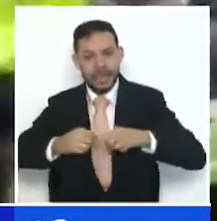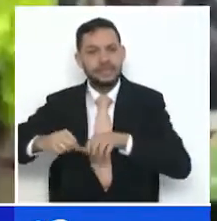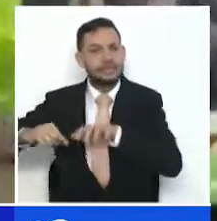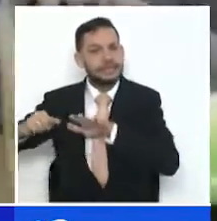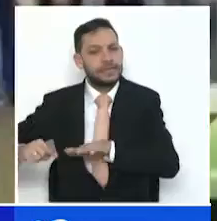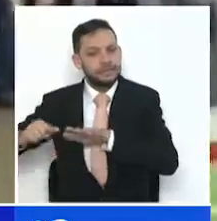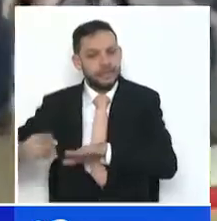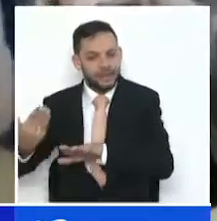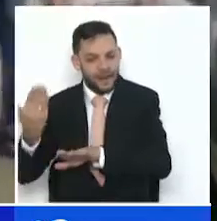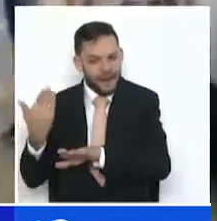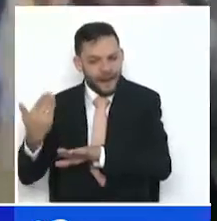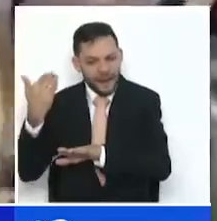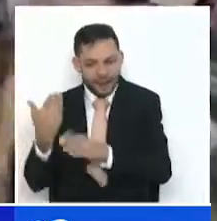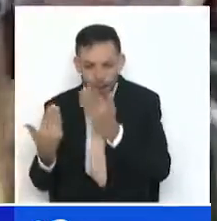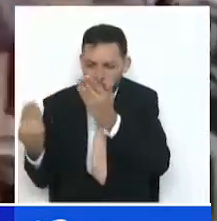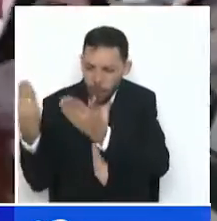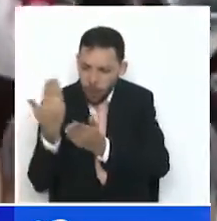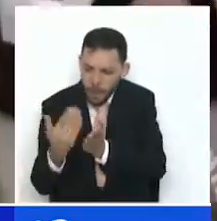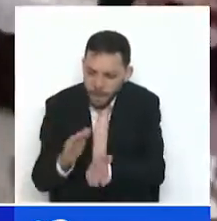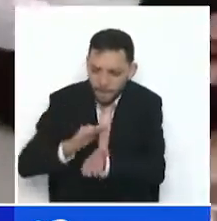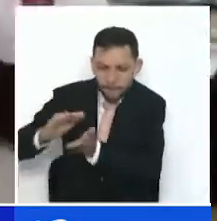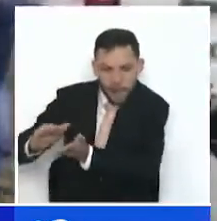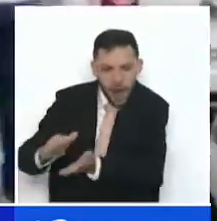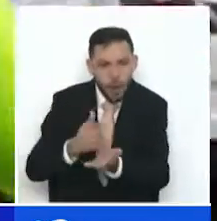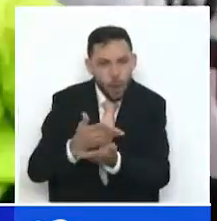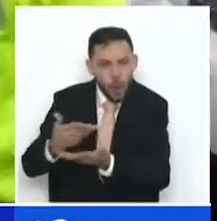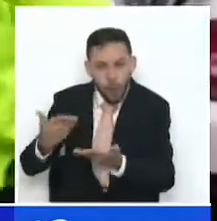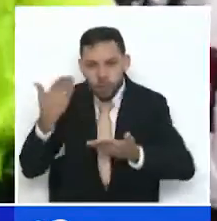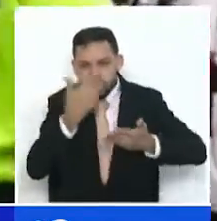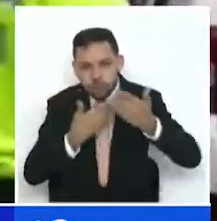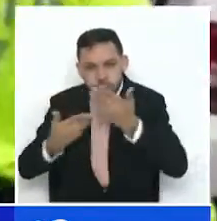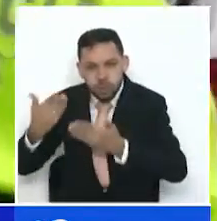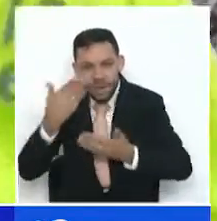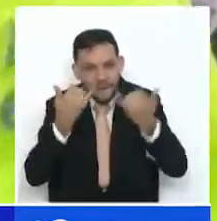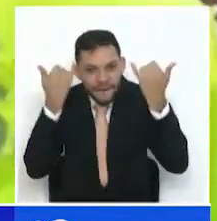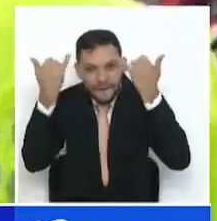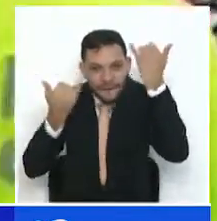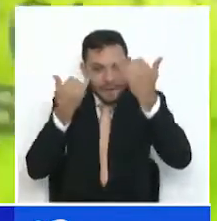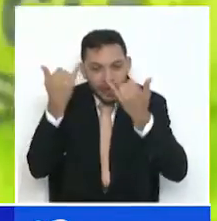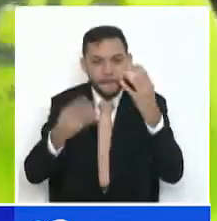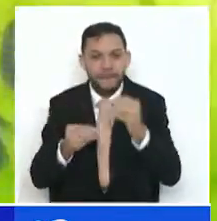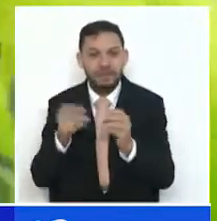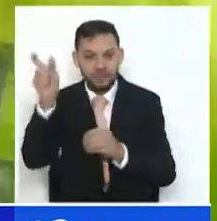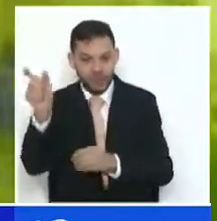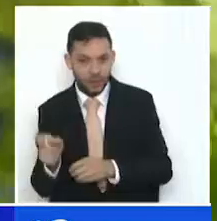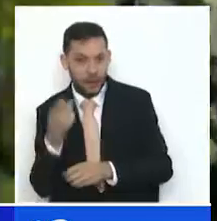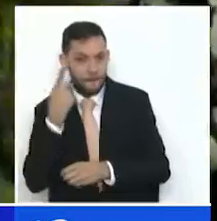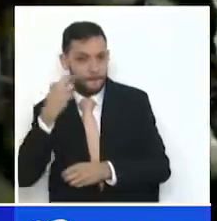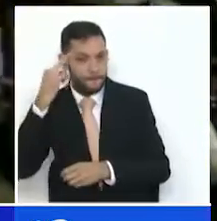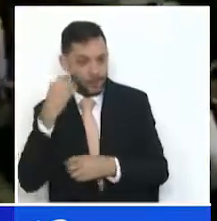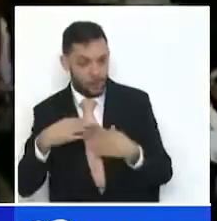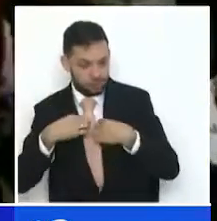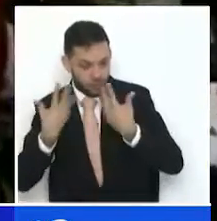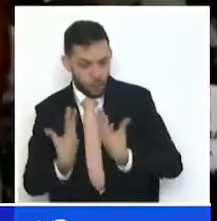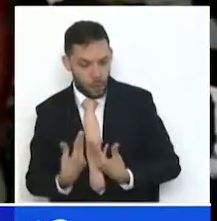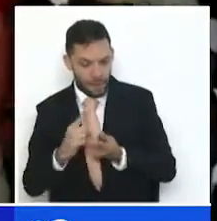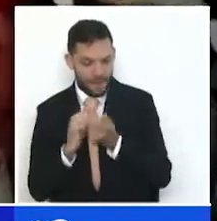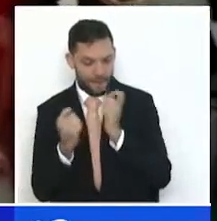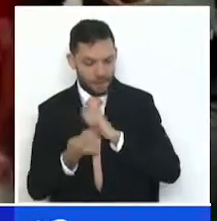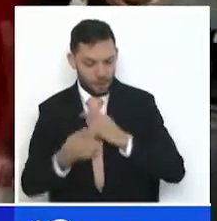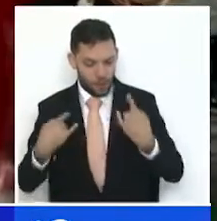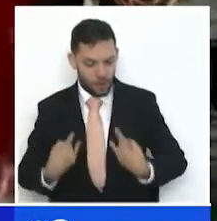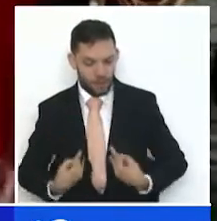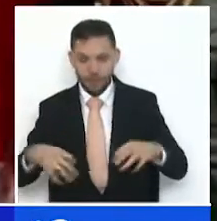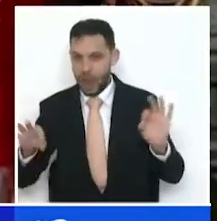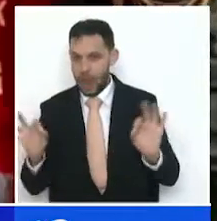necesaria para recopilar las pruebas. Grupos de criminalística, inteligencia y agentes encubiertos lograron establecer las conductas delictivas de